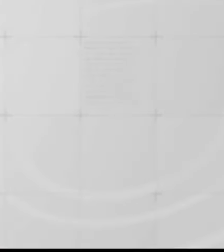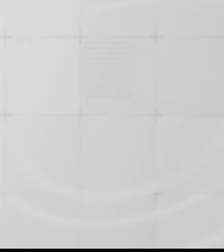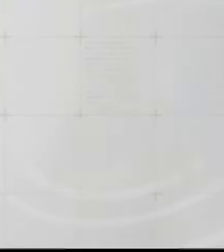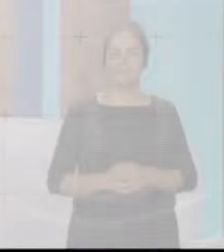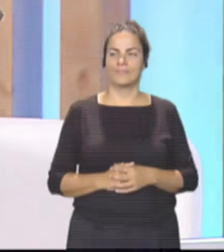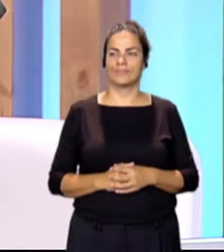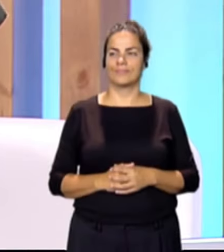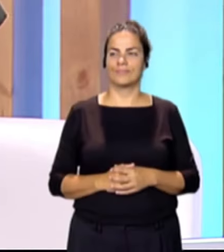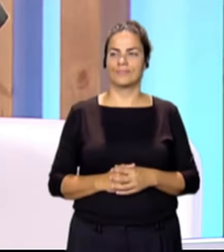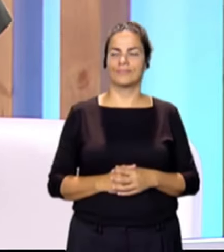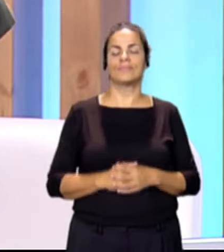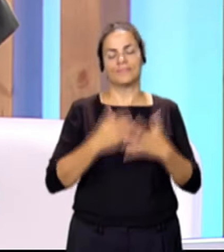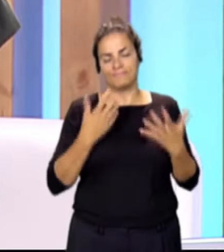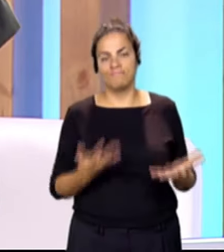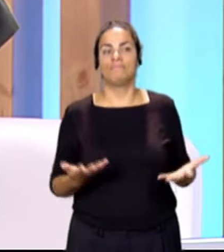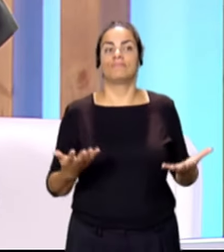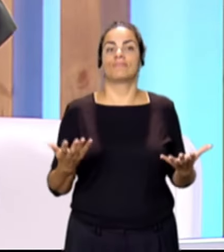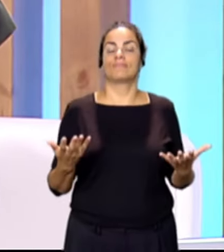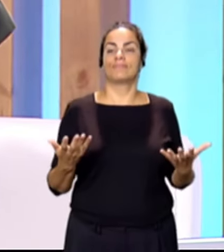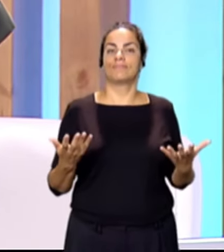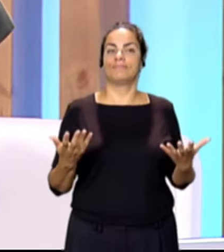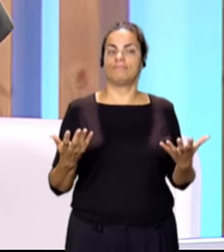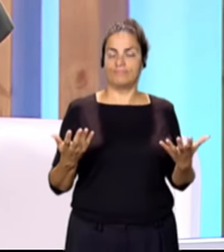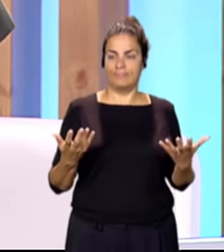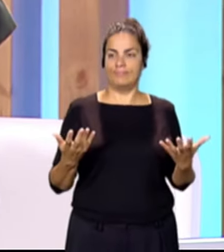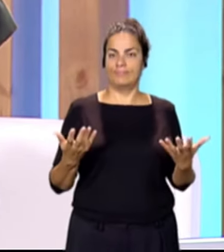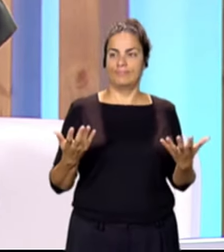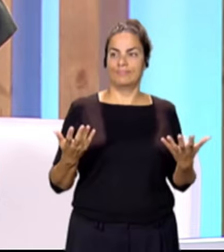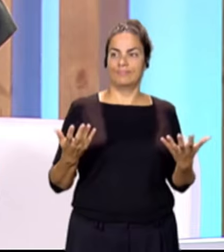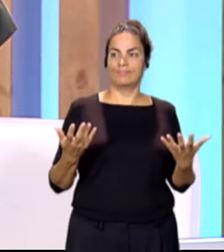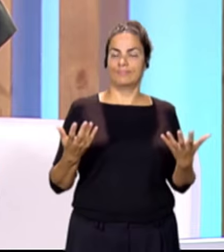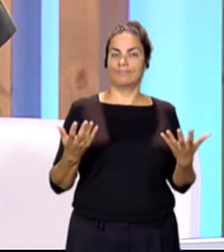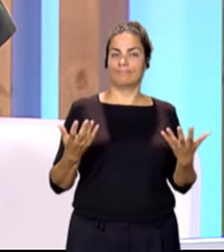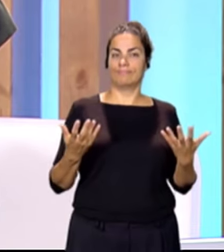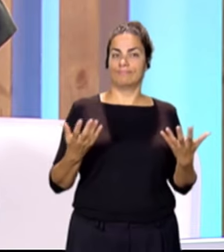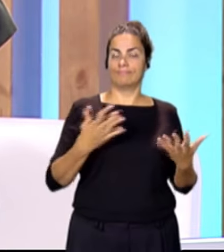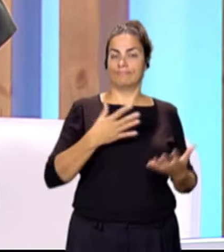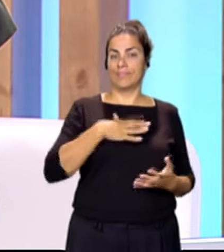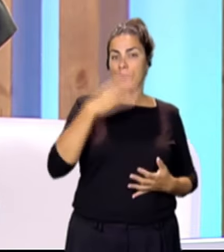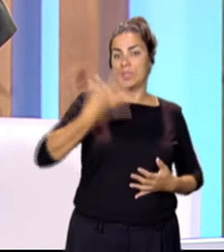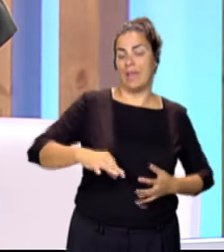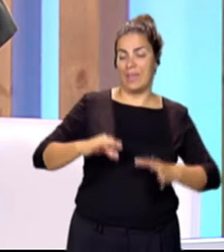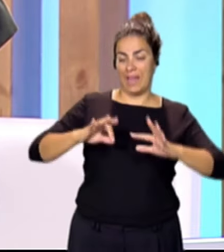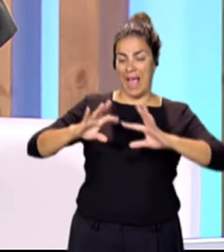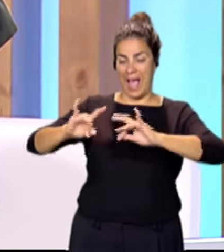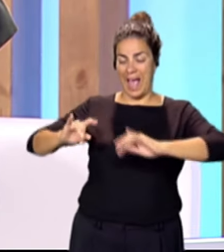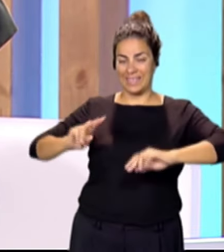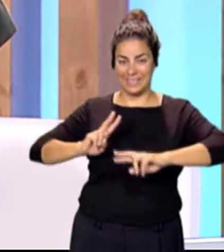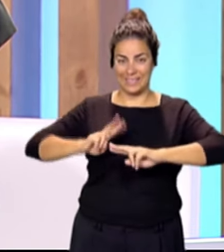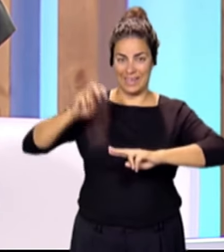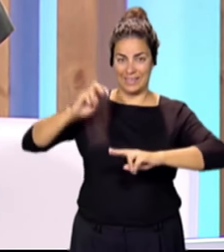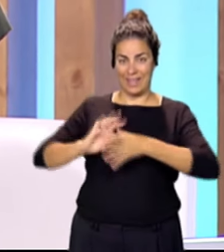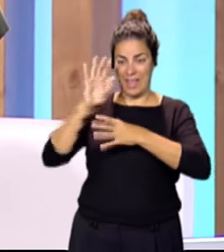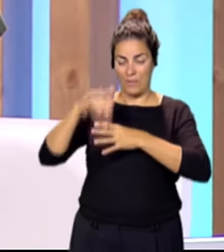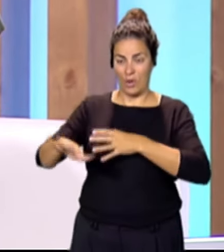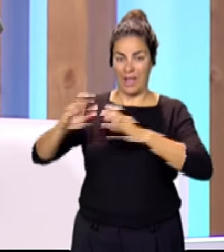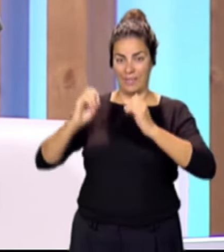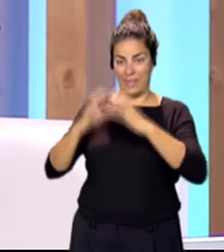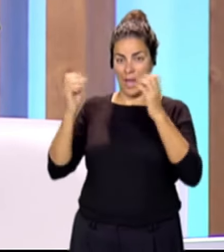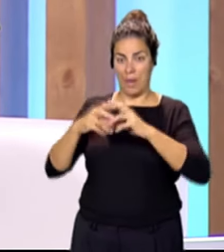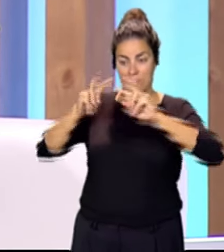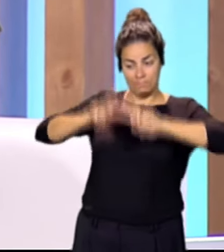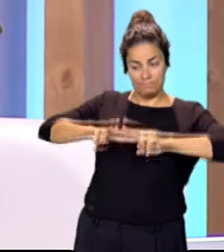bueno bueno Investigar las posibilidades de tratar la ceniza al volcán tajo convirtiéndolo en un compuesto sostenible Útil para la